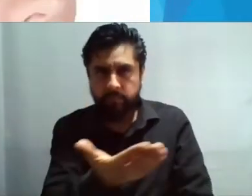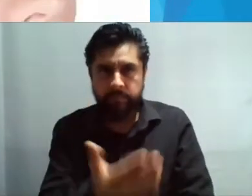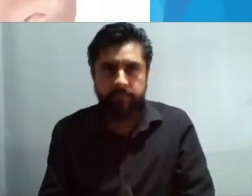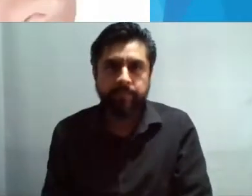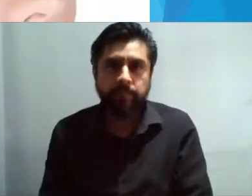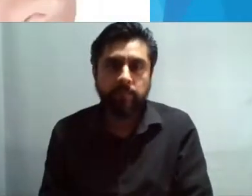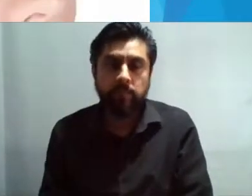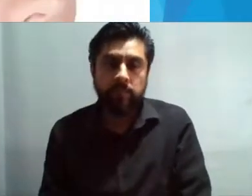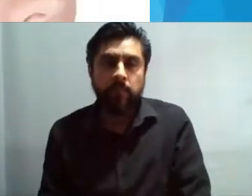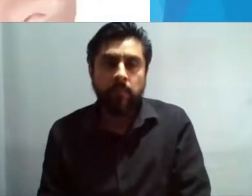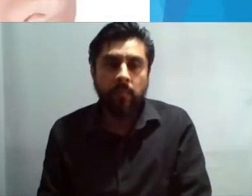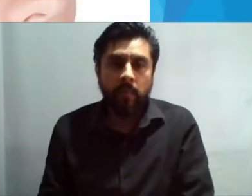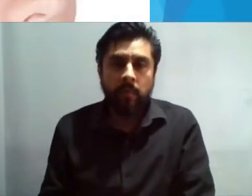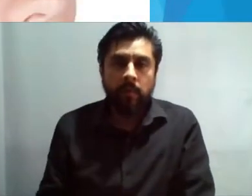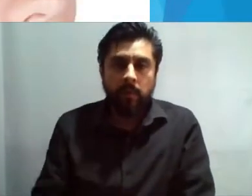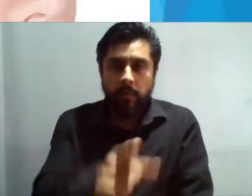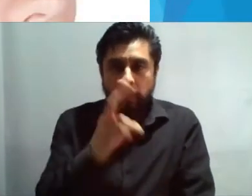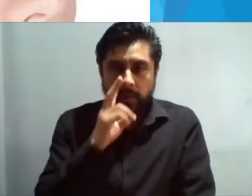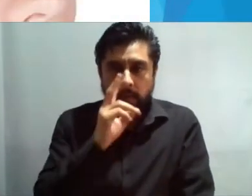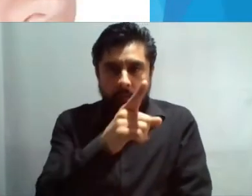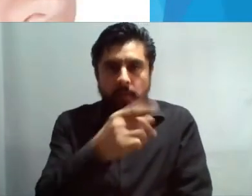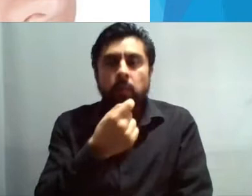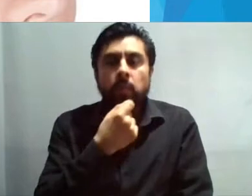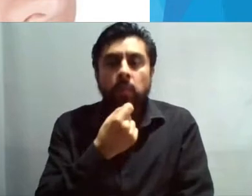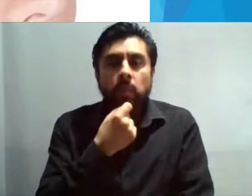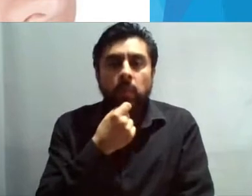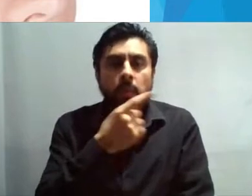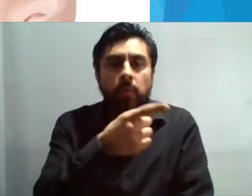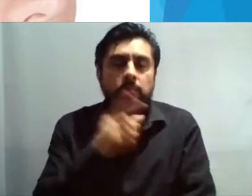Bien, aquí tenemos un niño que por tanto está